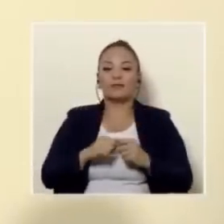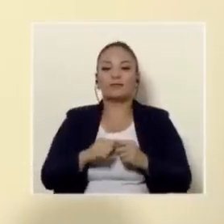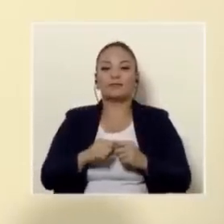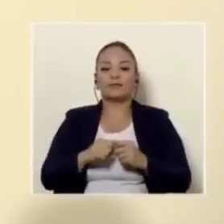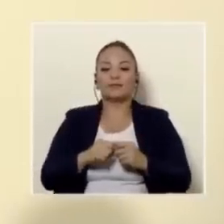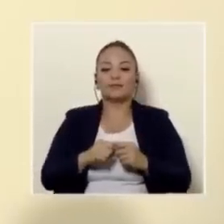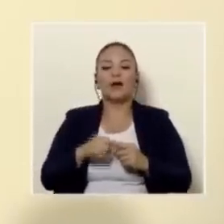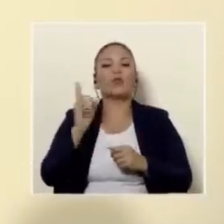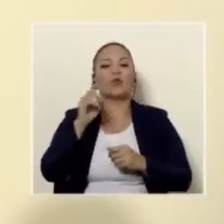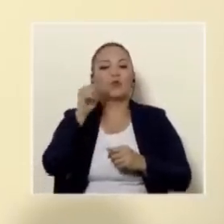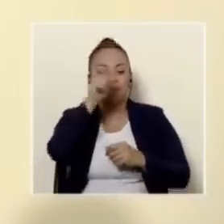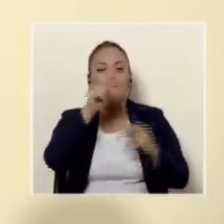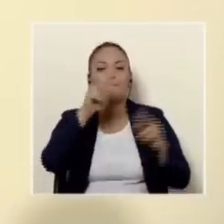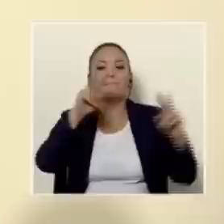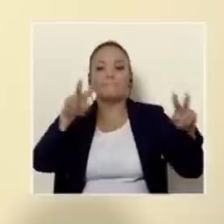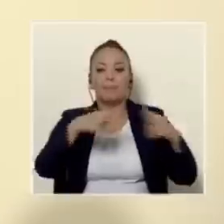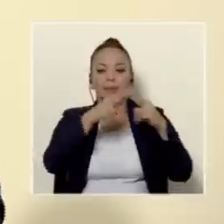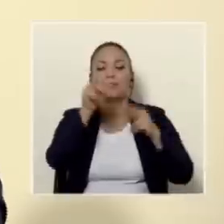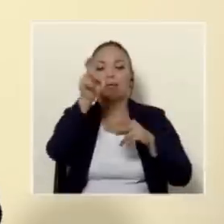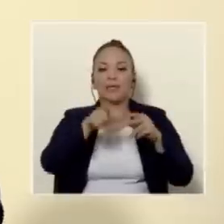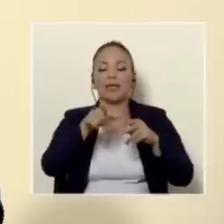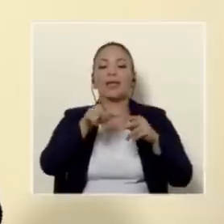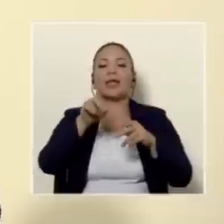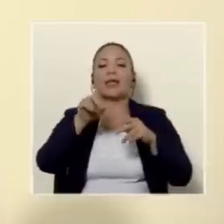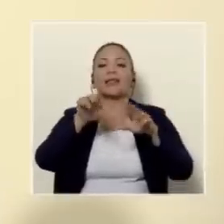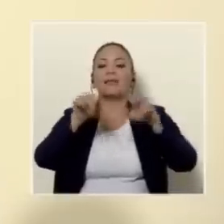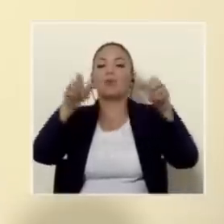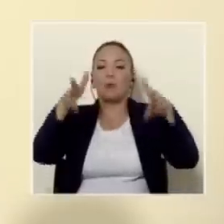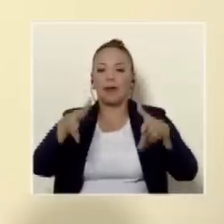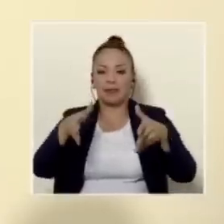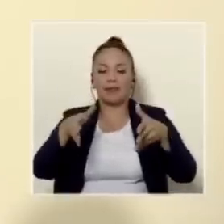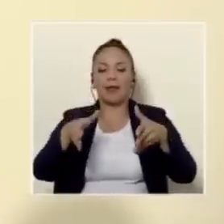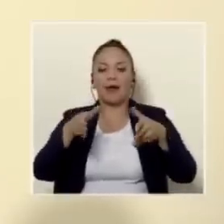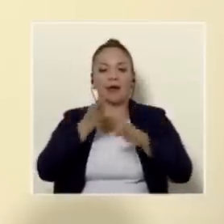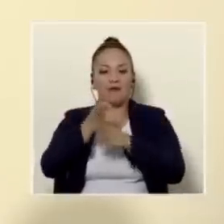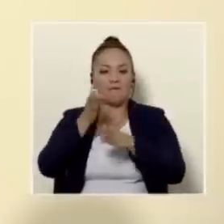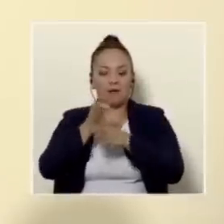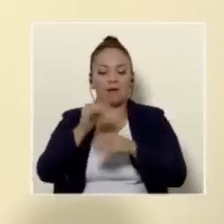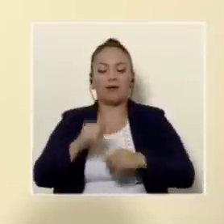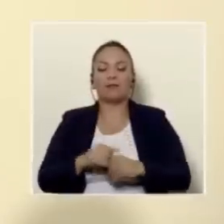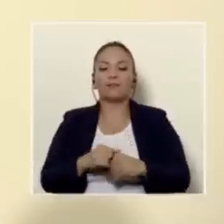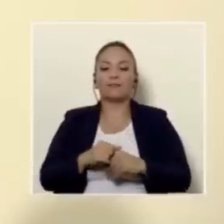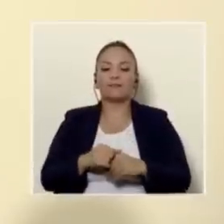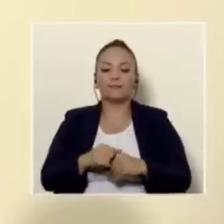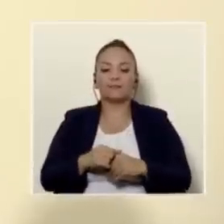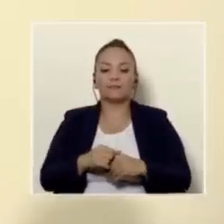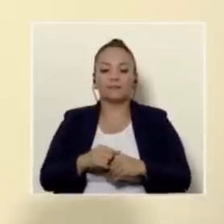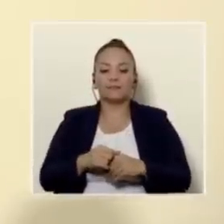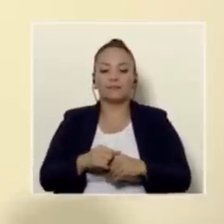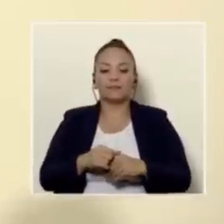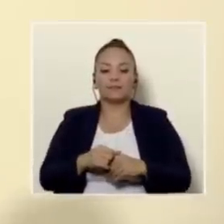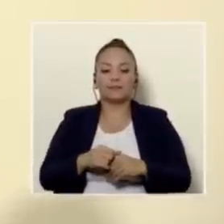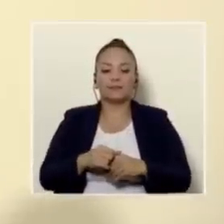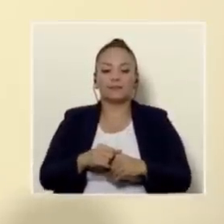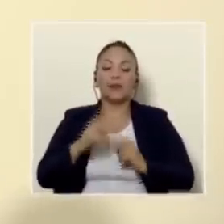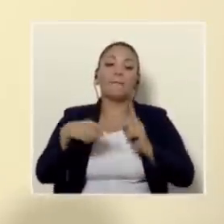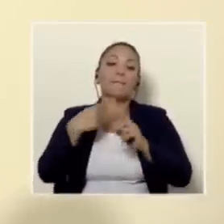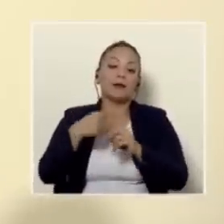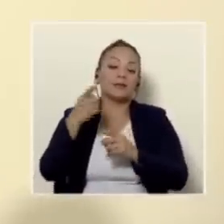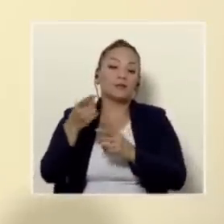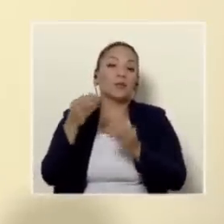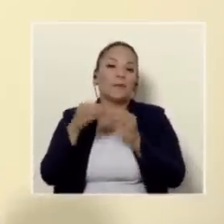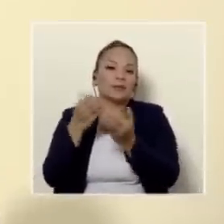en París, es diplomática de carrera y además esto nos va a economizar